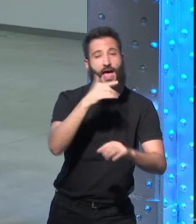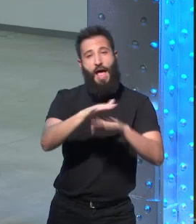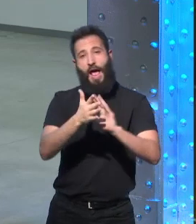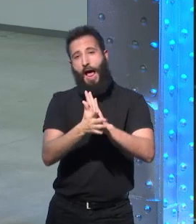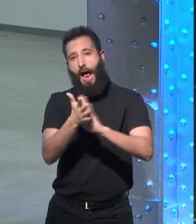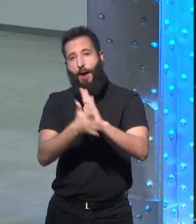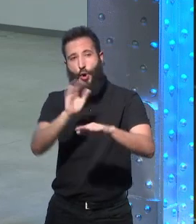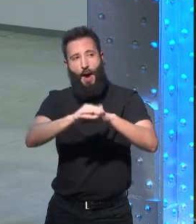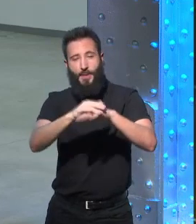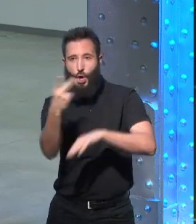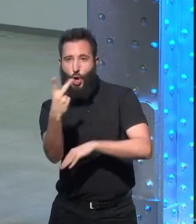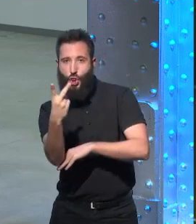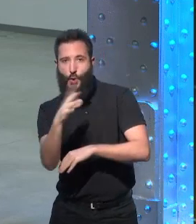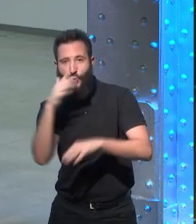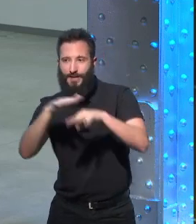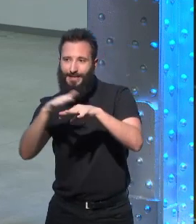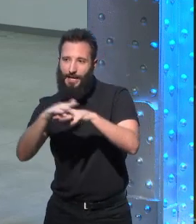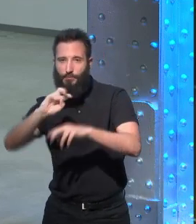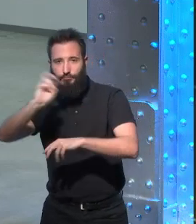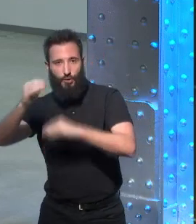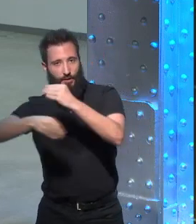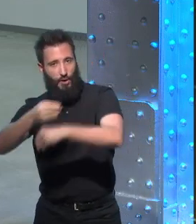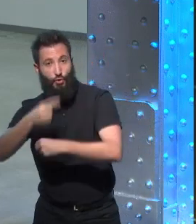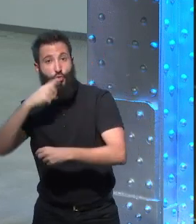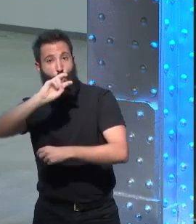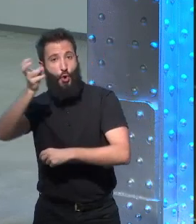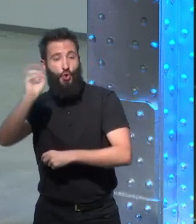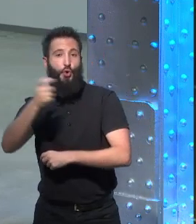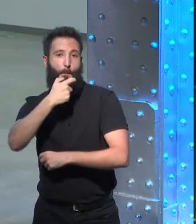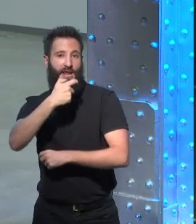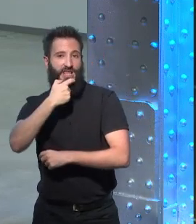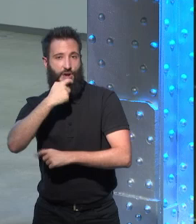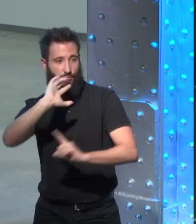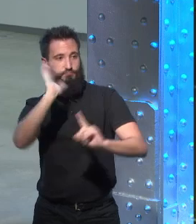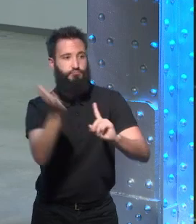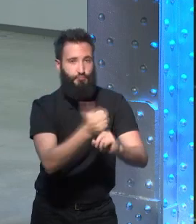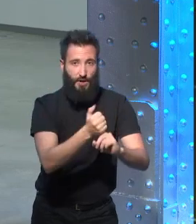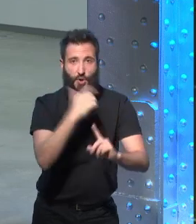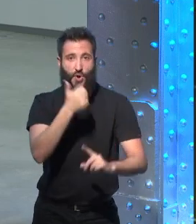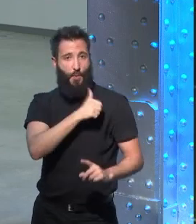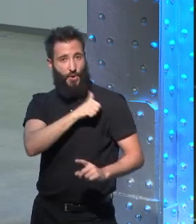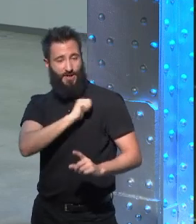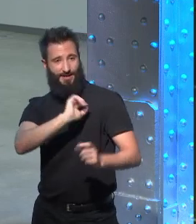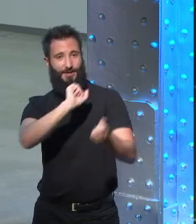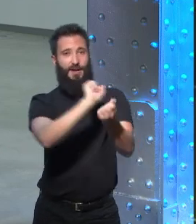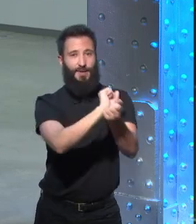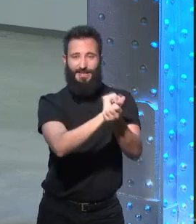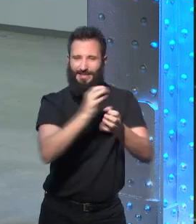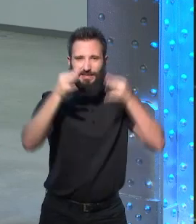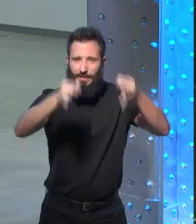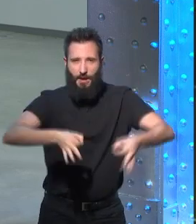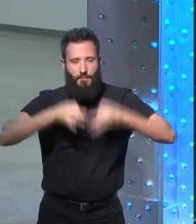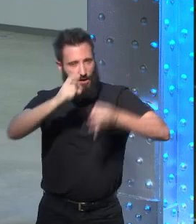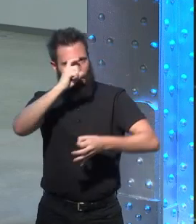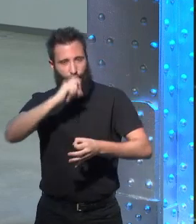cometido este hecho delictivo, otro de ellos era un británico que lo detuvo la policía. Nunca, y nos acordaremos siempre de